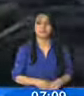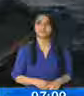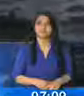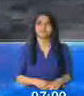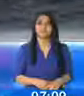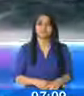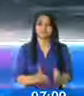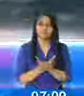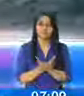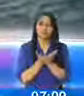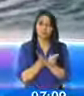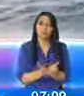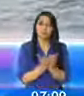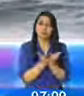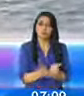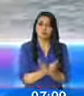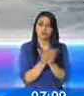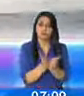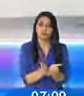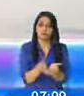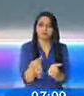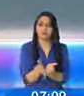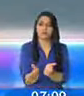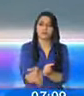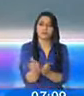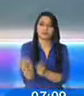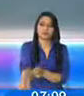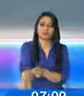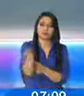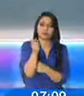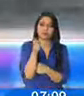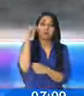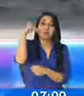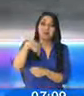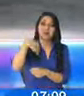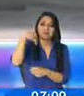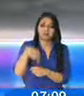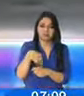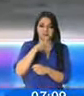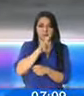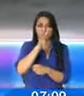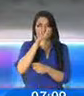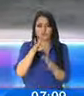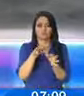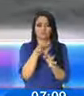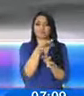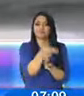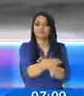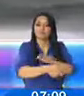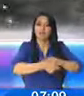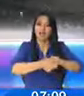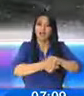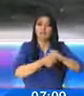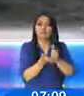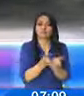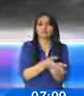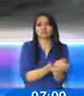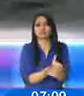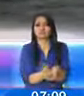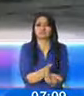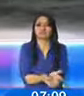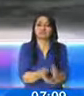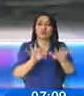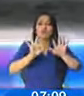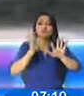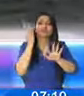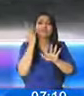un barco pesquero tipo lline naufragó la madrugada de este martes a 140 millas náuticas de Galápagos la embarcación tenía 8 días de